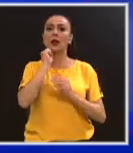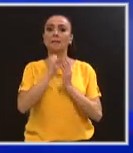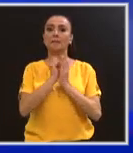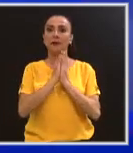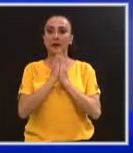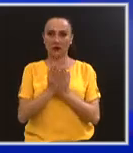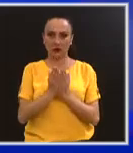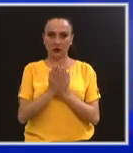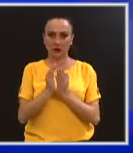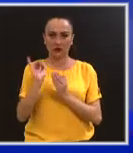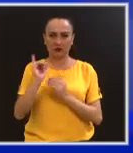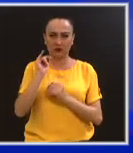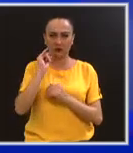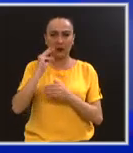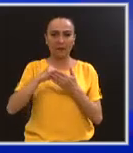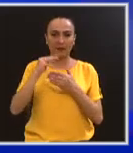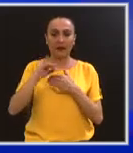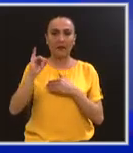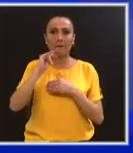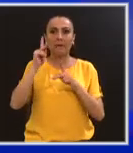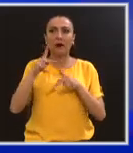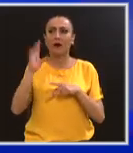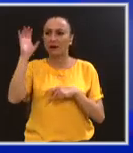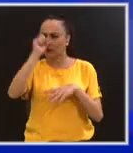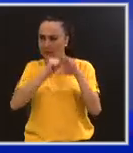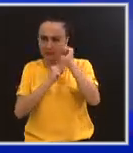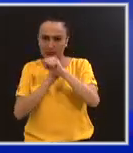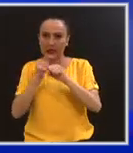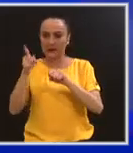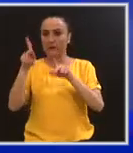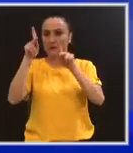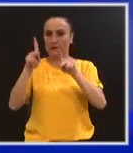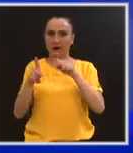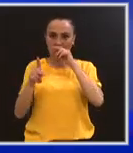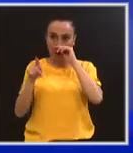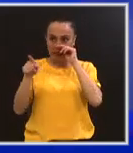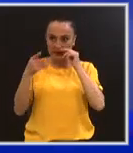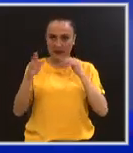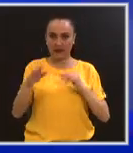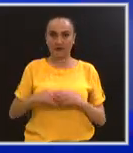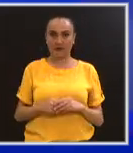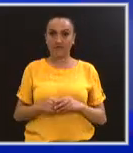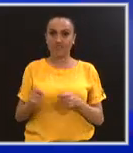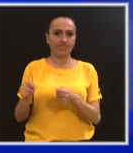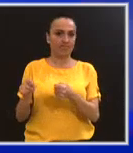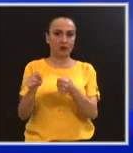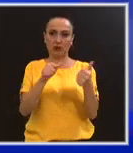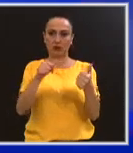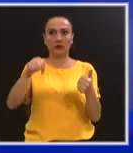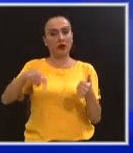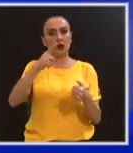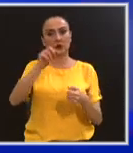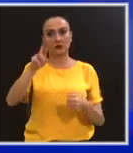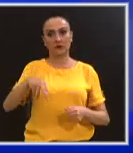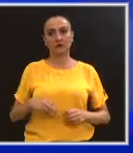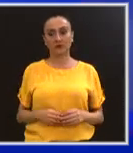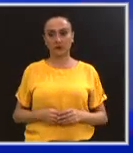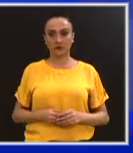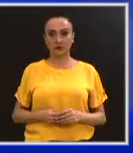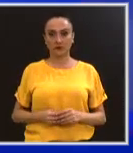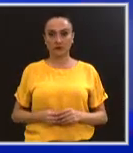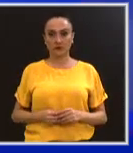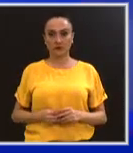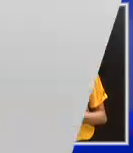extranjería es importante para detectar a estas personas y que sean expulsadas del territorio